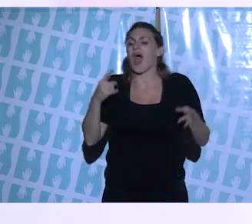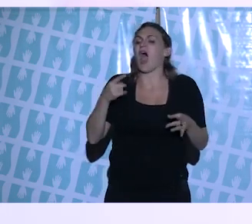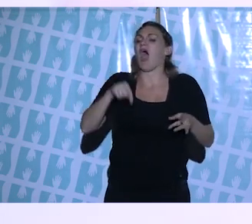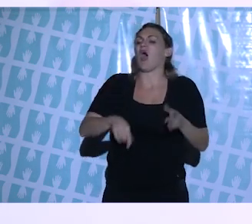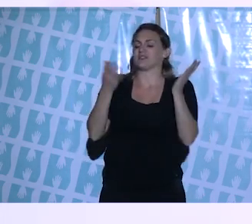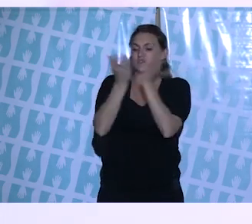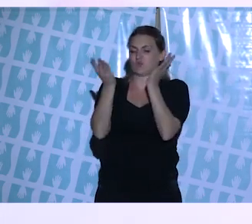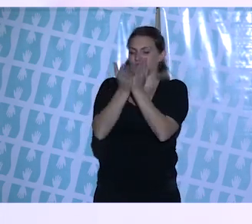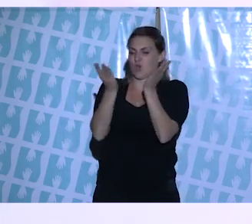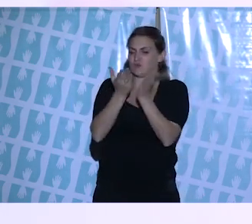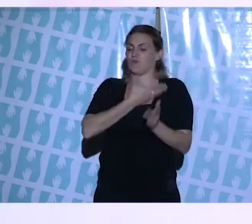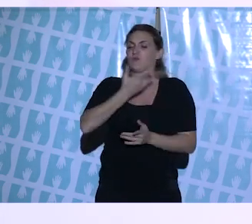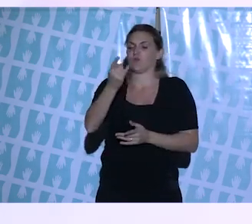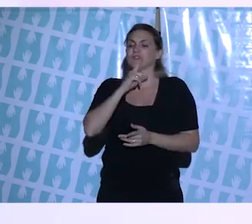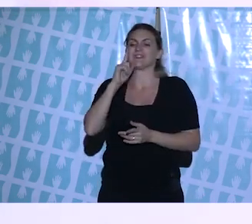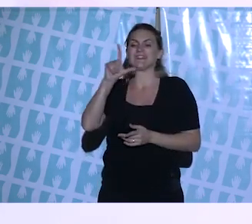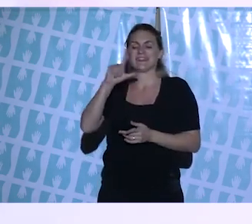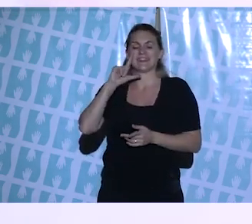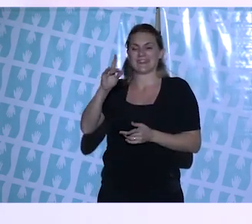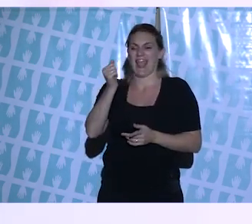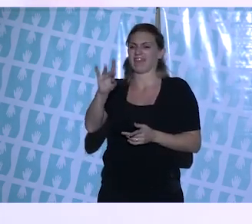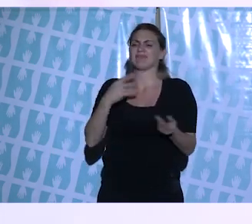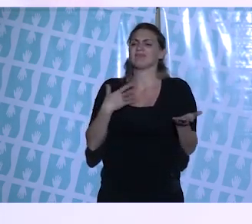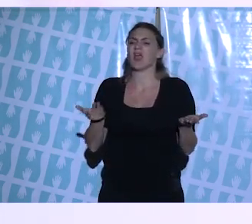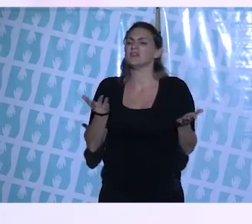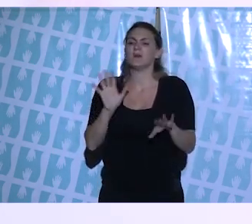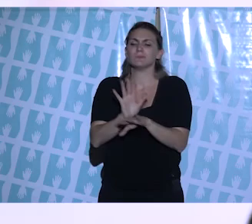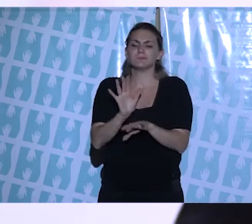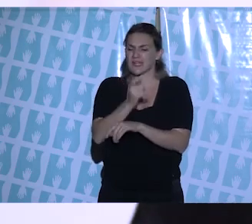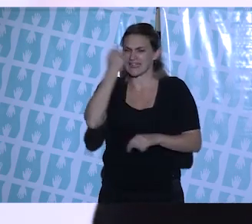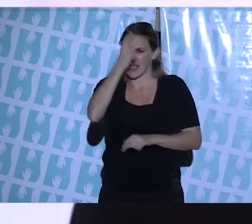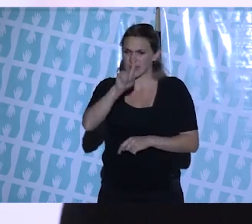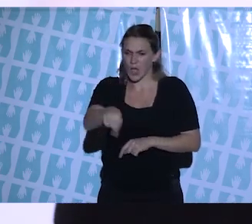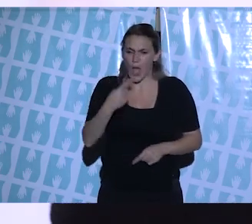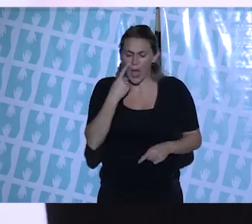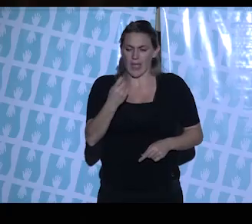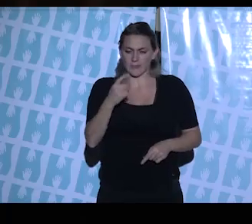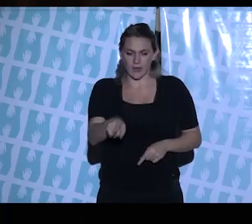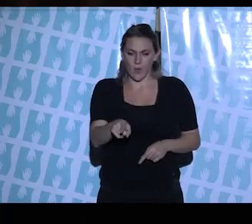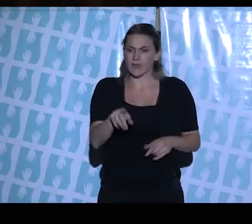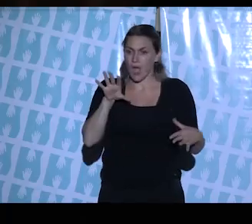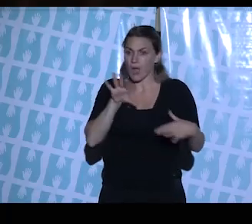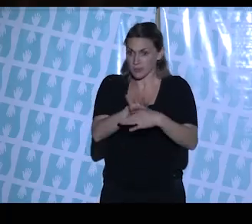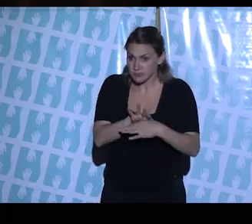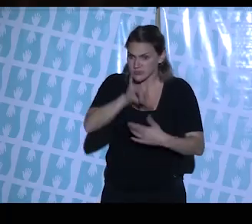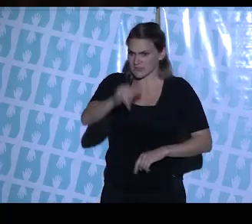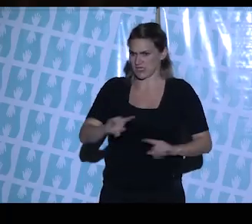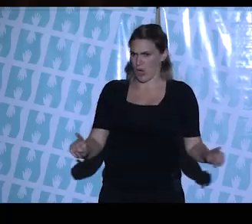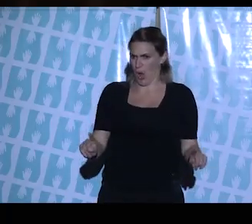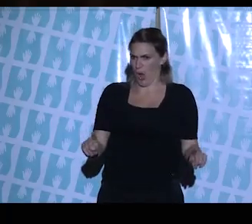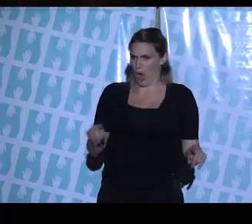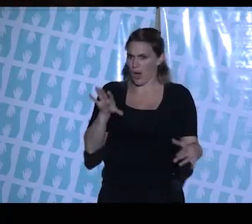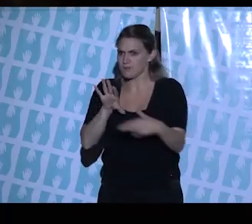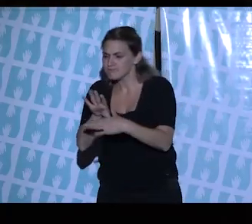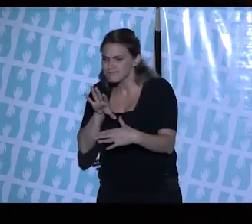que permiten rápidamente decir si un determinado blanco va a ser efectivo o no va a ser efectivo. En la actualidad,